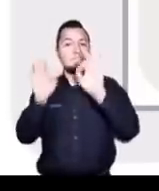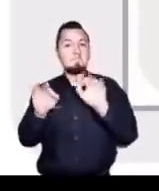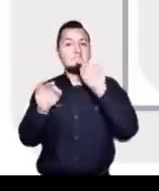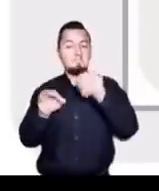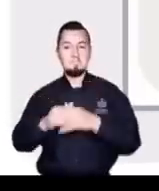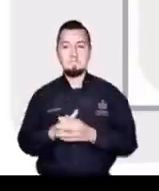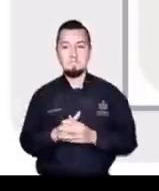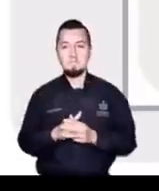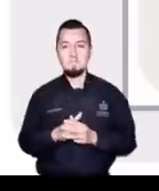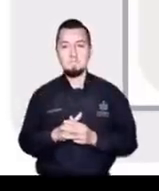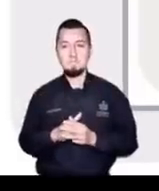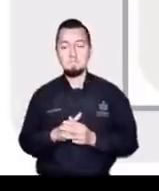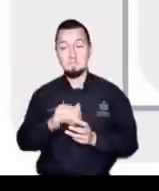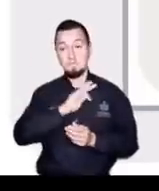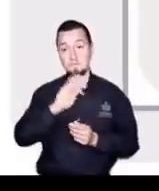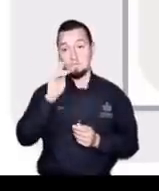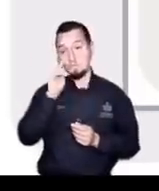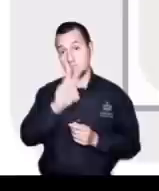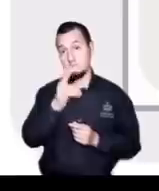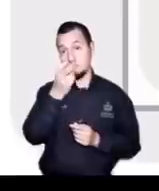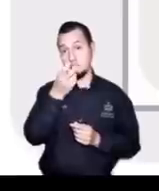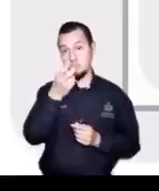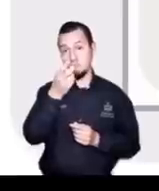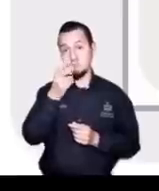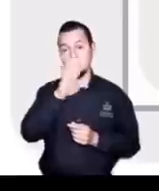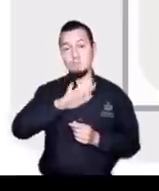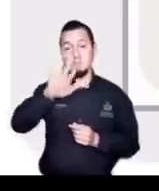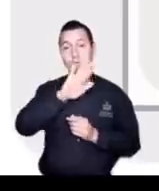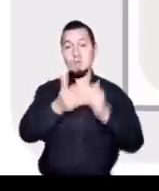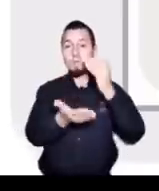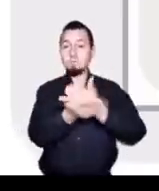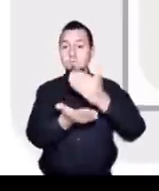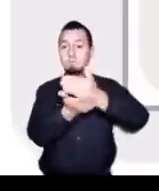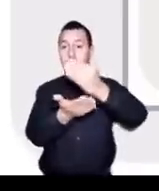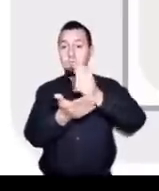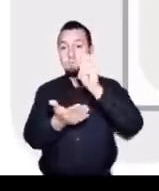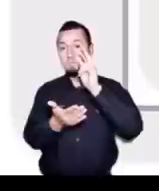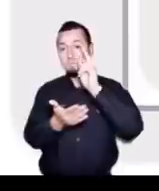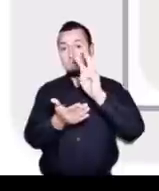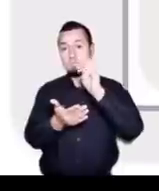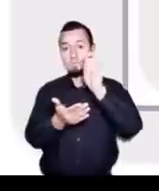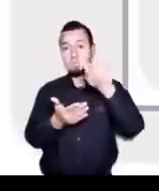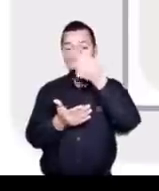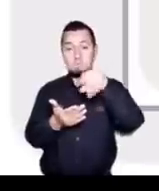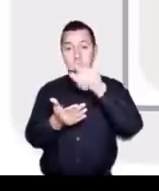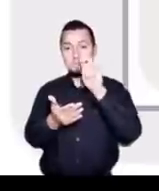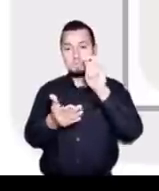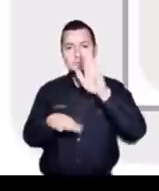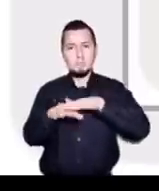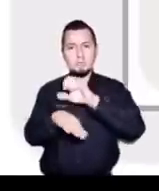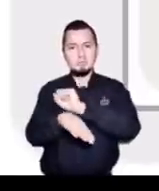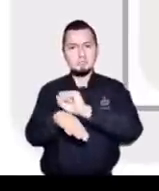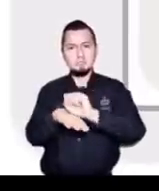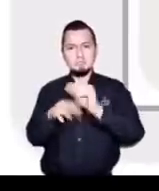empezar a ver un poco el concepto de las estaciones. Son estaciones sencillas, abiertas, salvo en